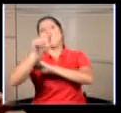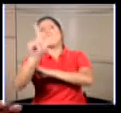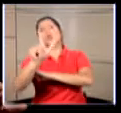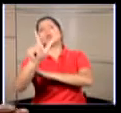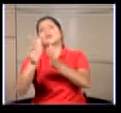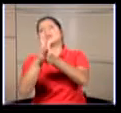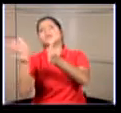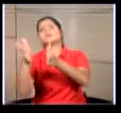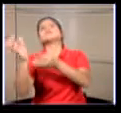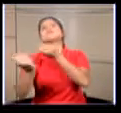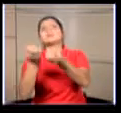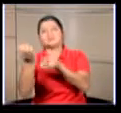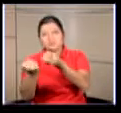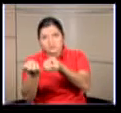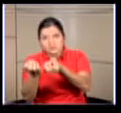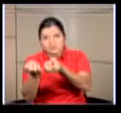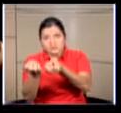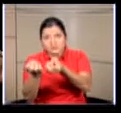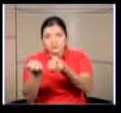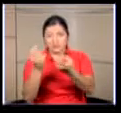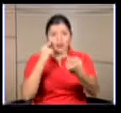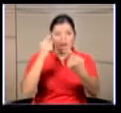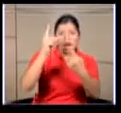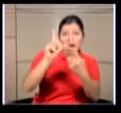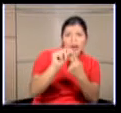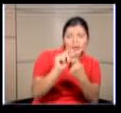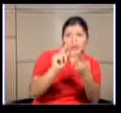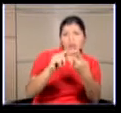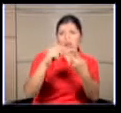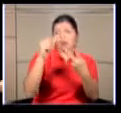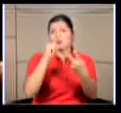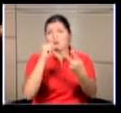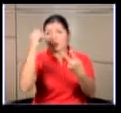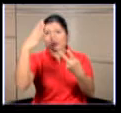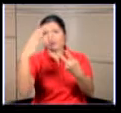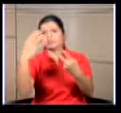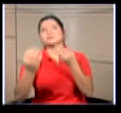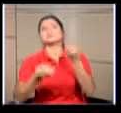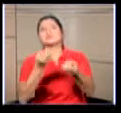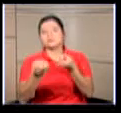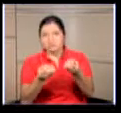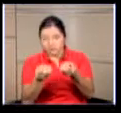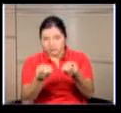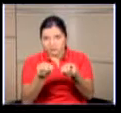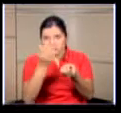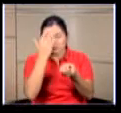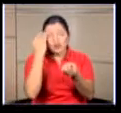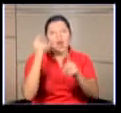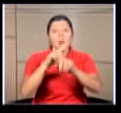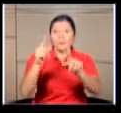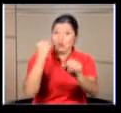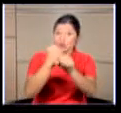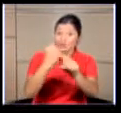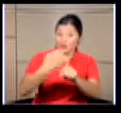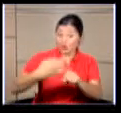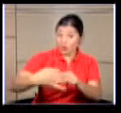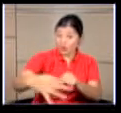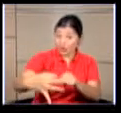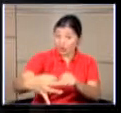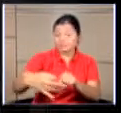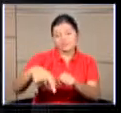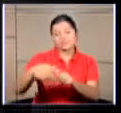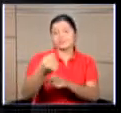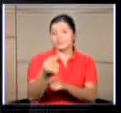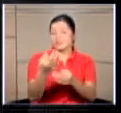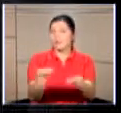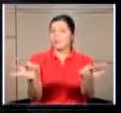que es muy insignificante, un alquiler, luz, teléfono, agua, pero en la operación diaria de las instituciones son rubros importantes.